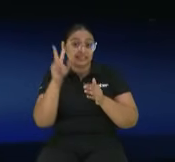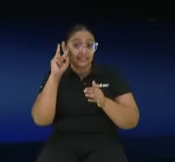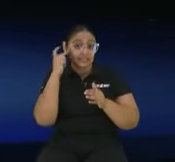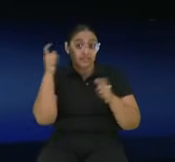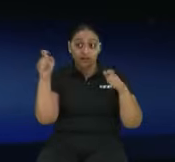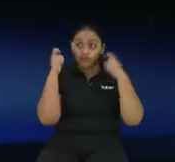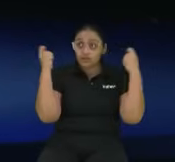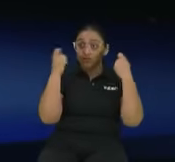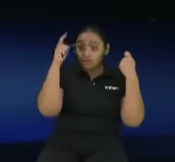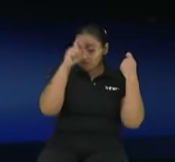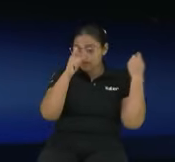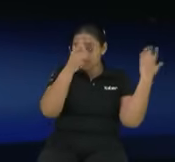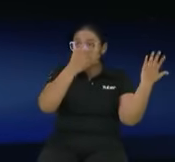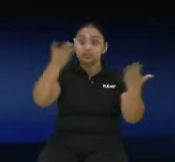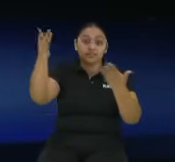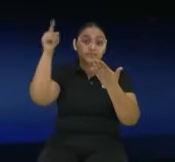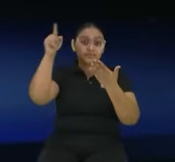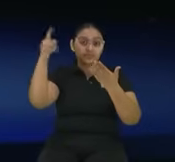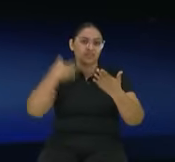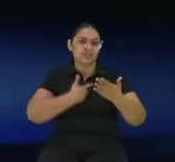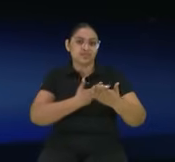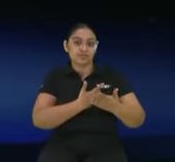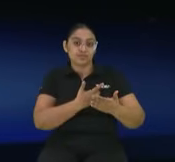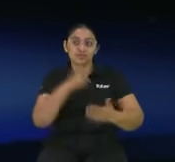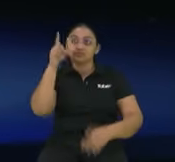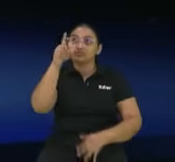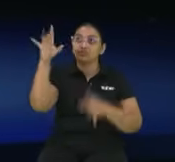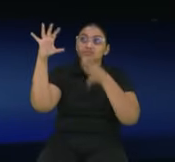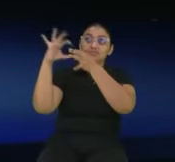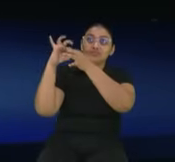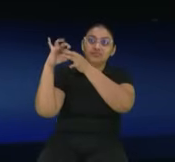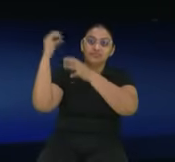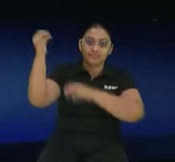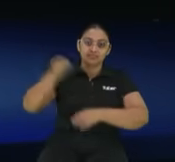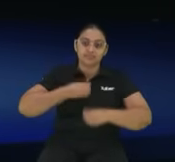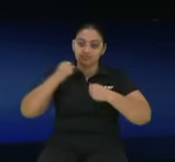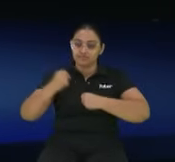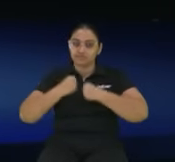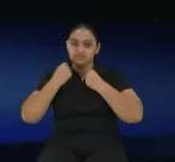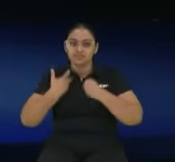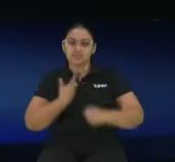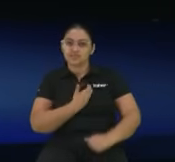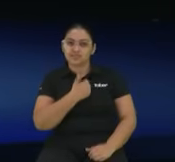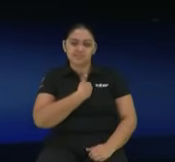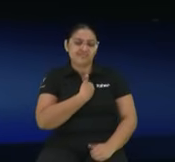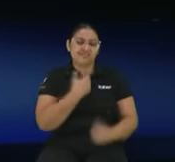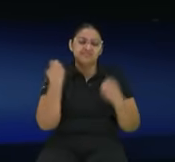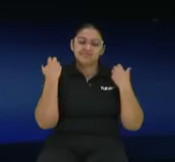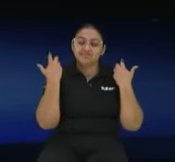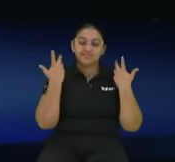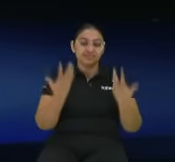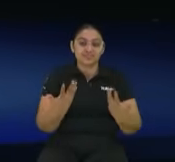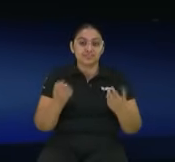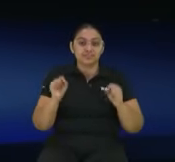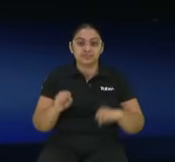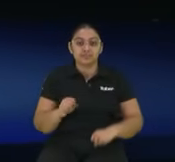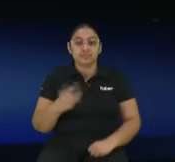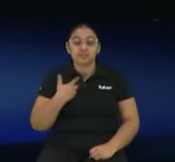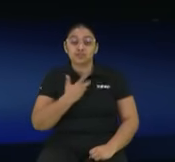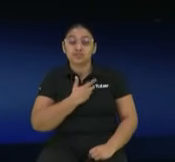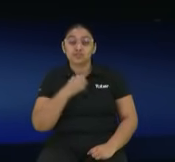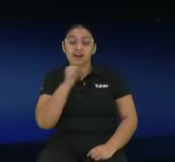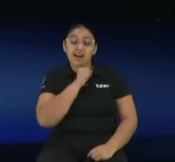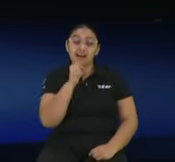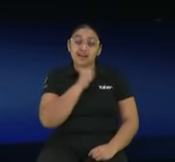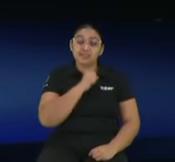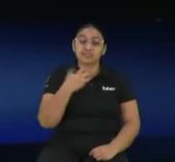fortalécelo en su propia fuerza del camino sediento de ti claro un desierto he cruzado sin